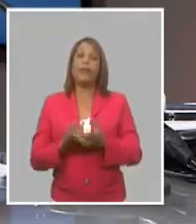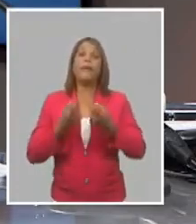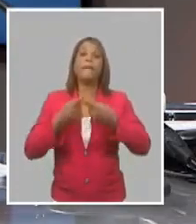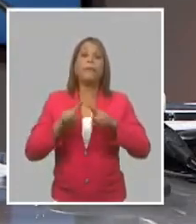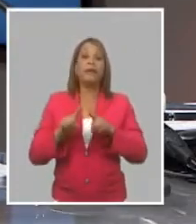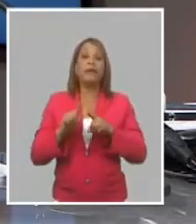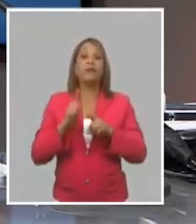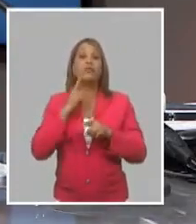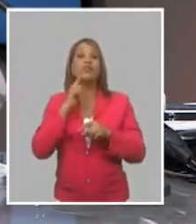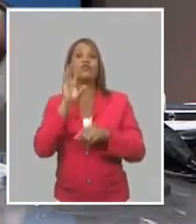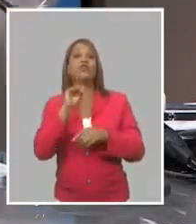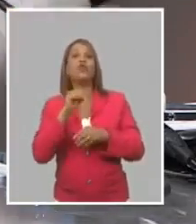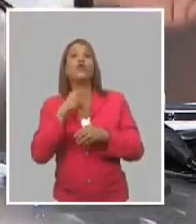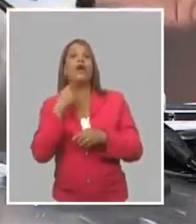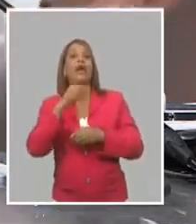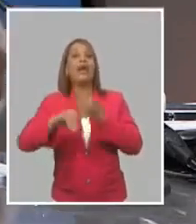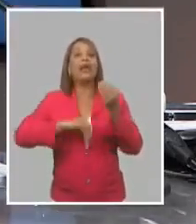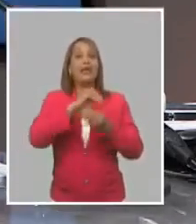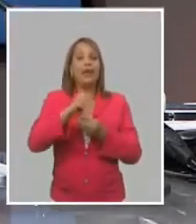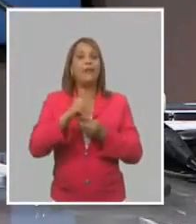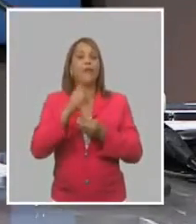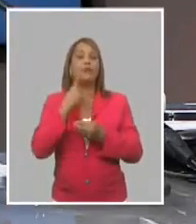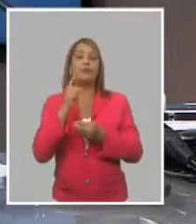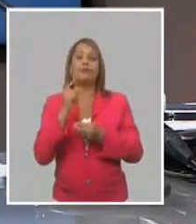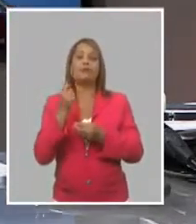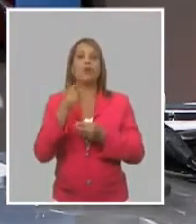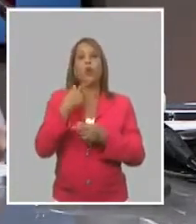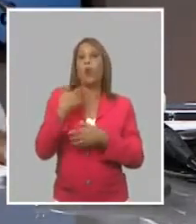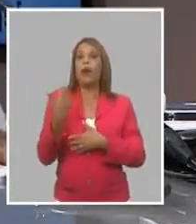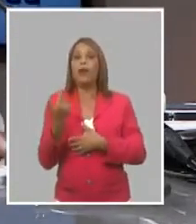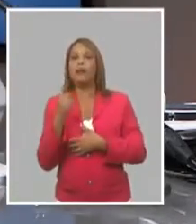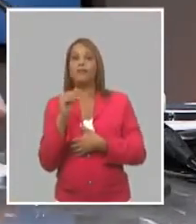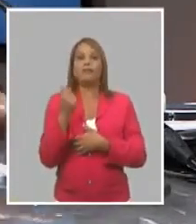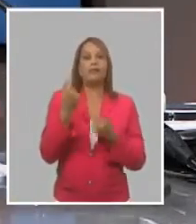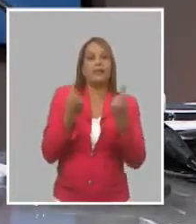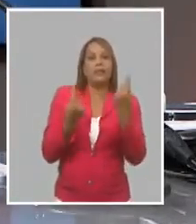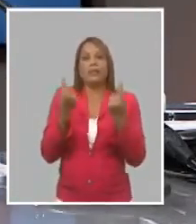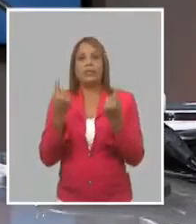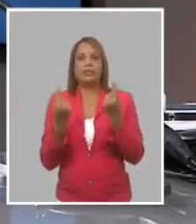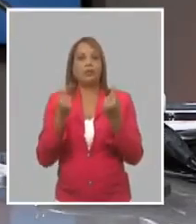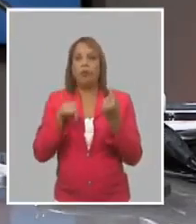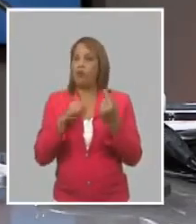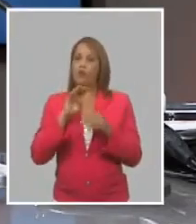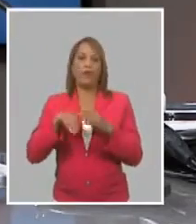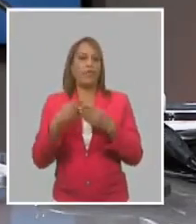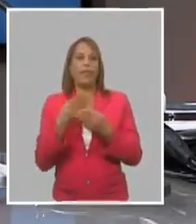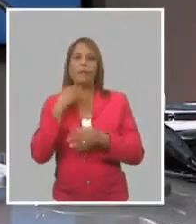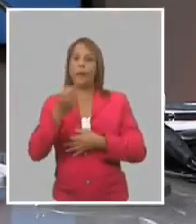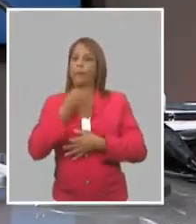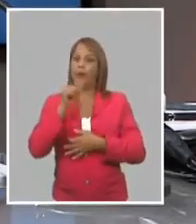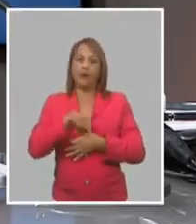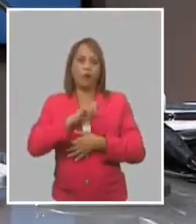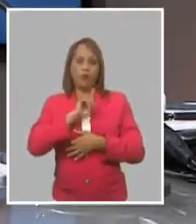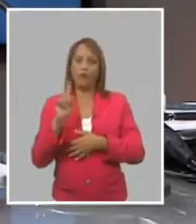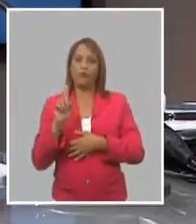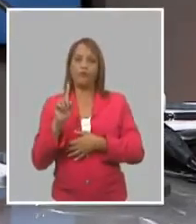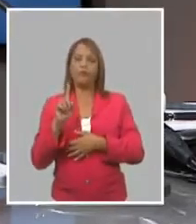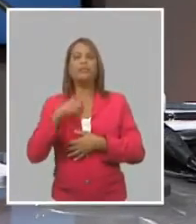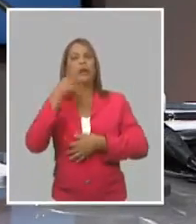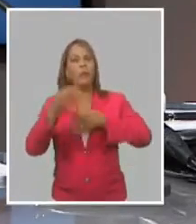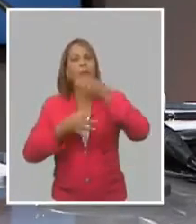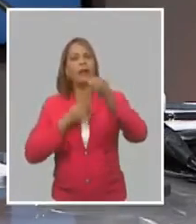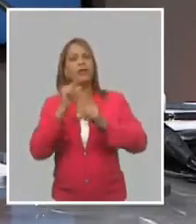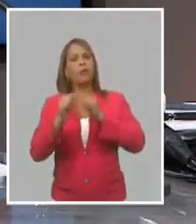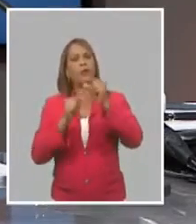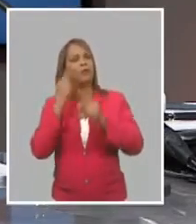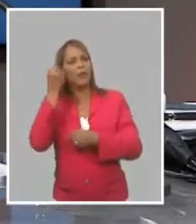Pero si digo cuál va a ser el tipo de cambio, si digo el nivel de la devaluación. Claro. Y eso, como dije, hoy no es el día para hacerlo. Le estamos diciendo a